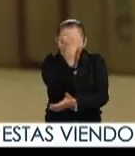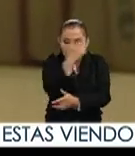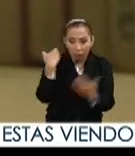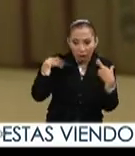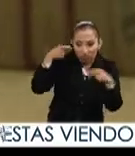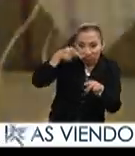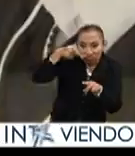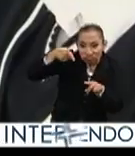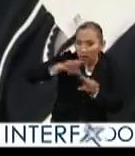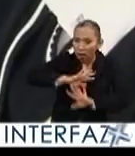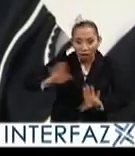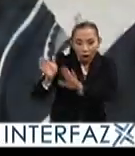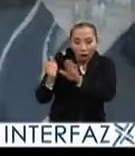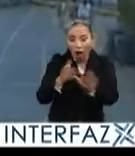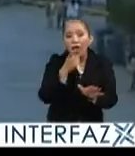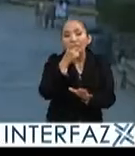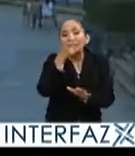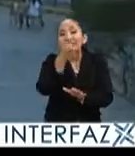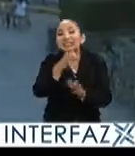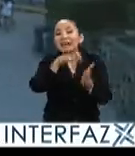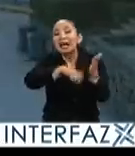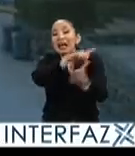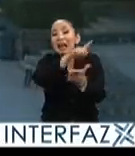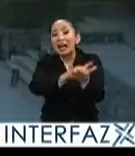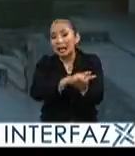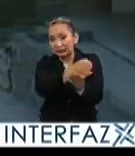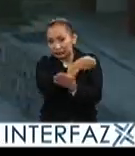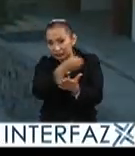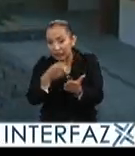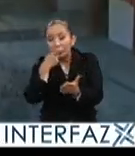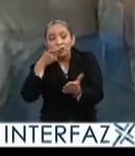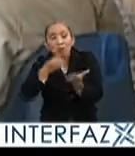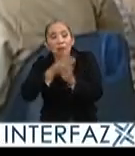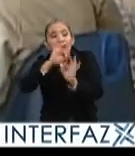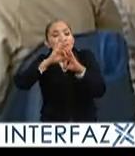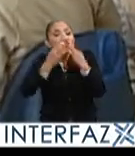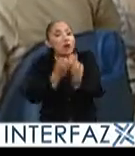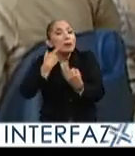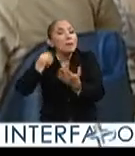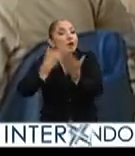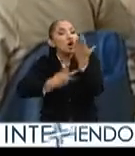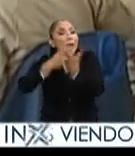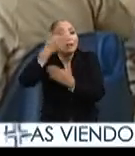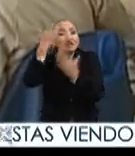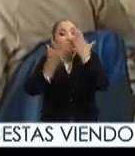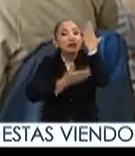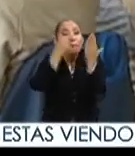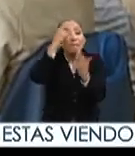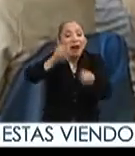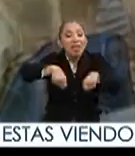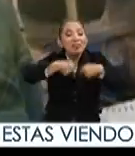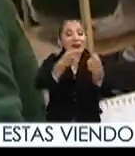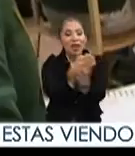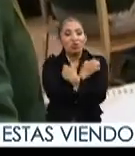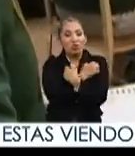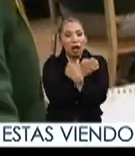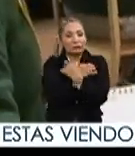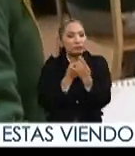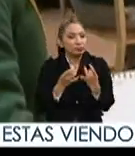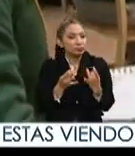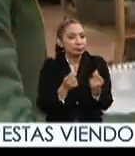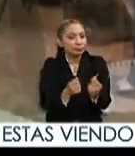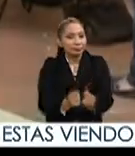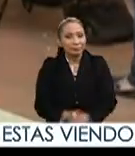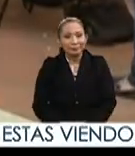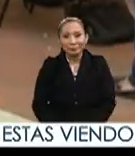evaluación de los docentes. Explicó que esta reforma estructural establece nuevos mecanismos y programas de estudio para ofrecer una educación de